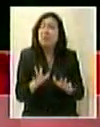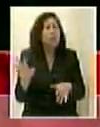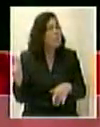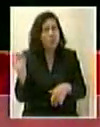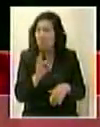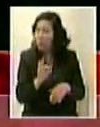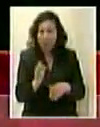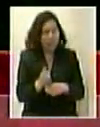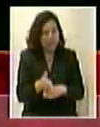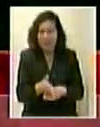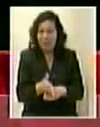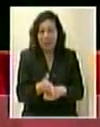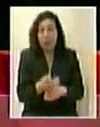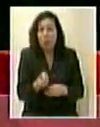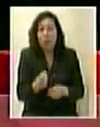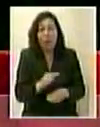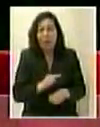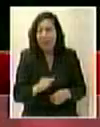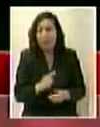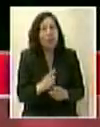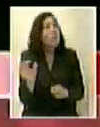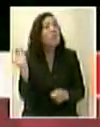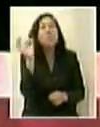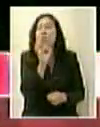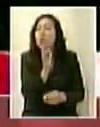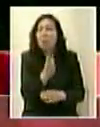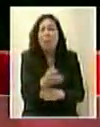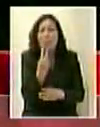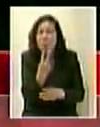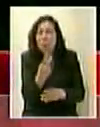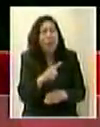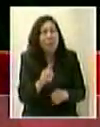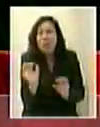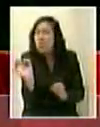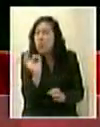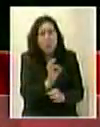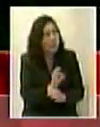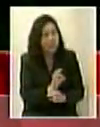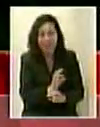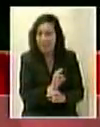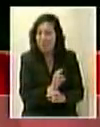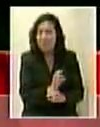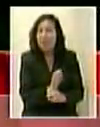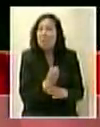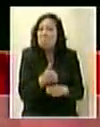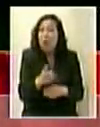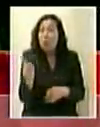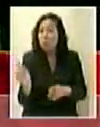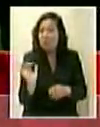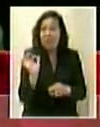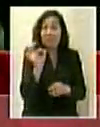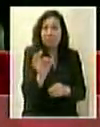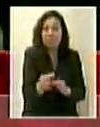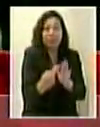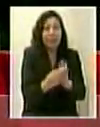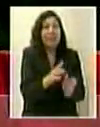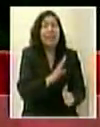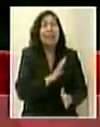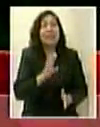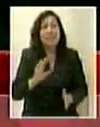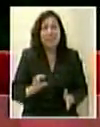nunca ha llegado una autoridad. Nunca han visto una autoridad. Van a llegar ustedes representando al